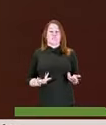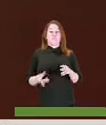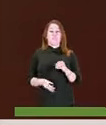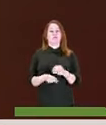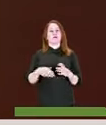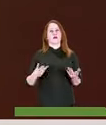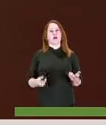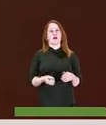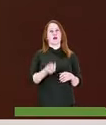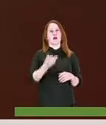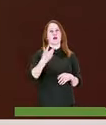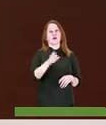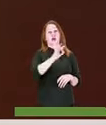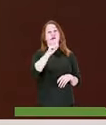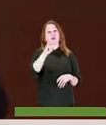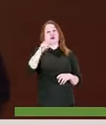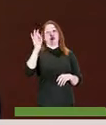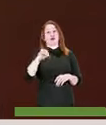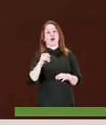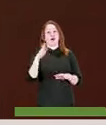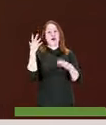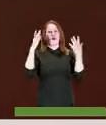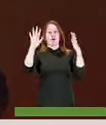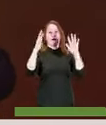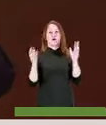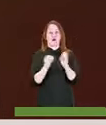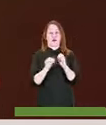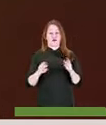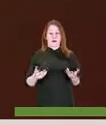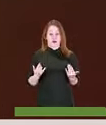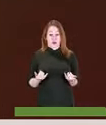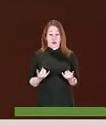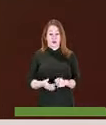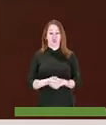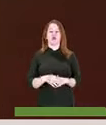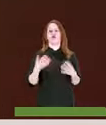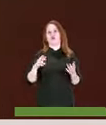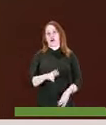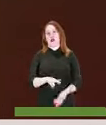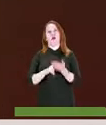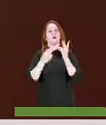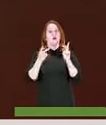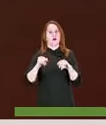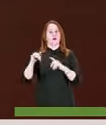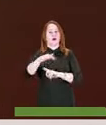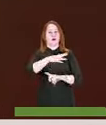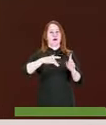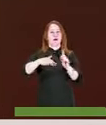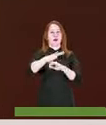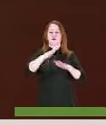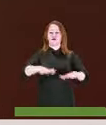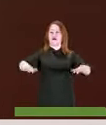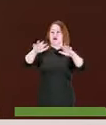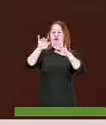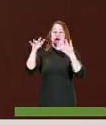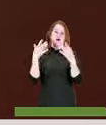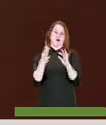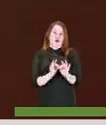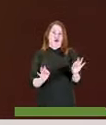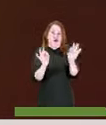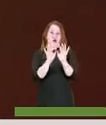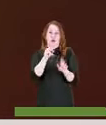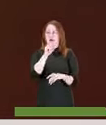de un 32% más de árboles de los que hay hoy. Es decir, una recuperación también del punto de vista ambiental, paisajístico, muy importante para la